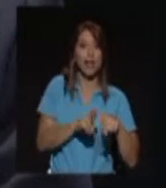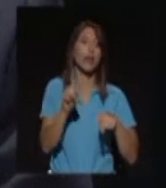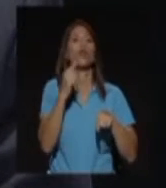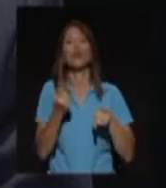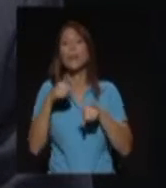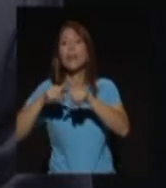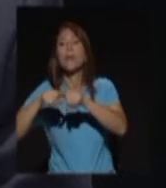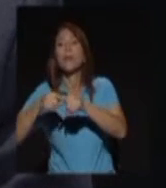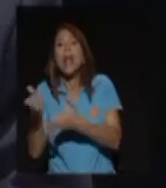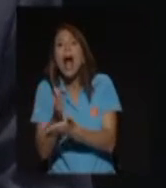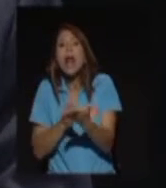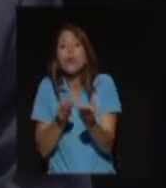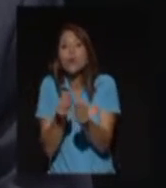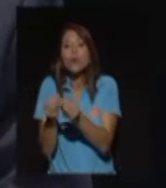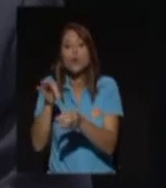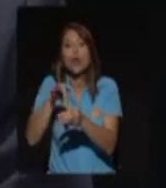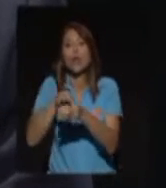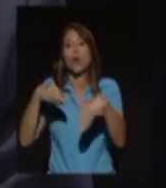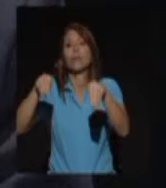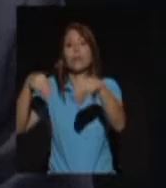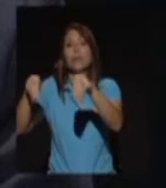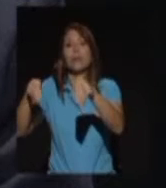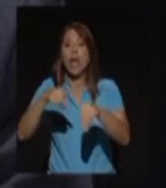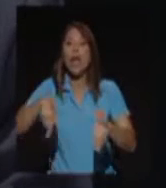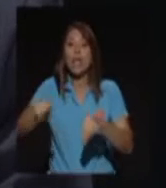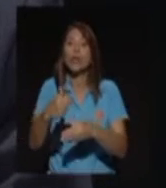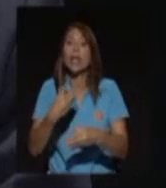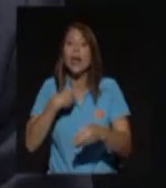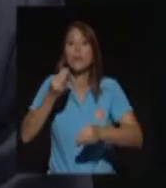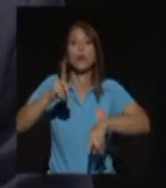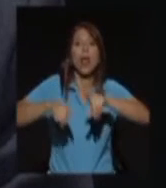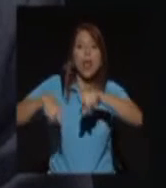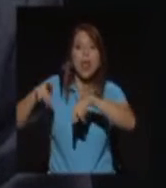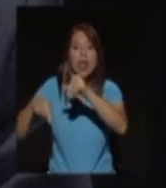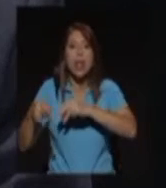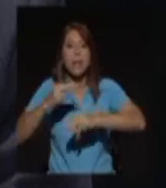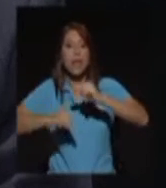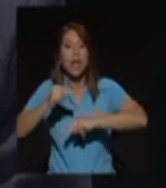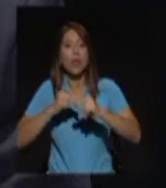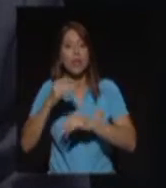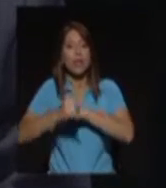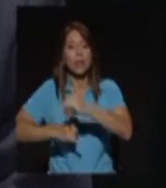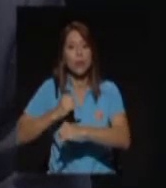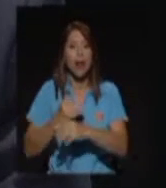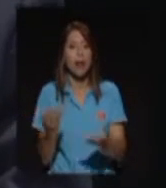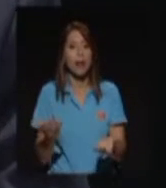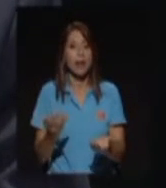algunos pocos productos agrícolas. Productos agrícolas que tenían muchos vaivenes en el mercado internacional y que